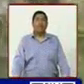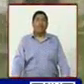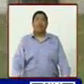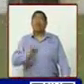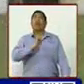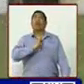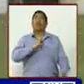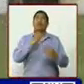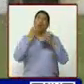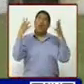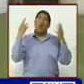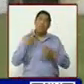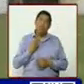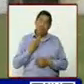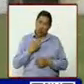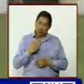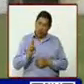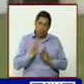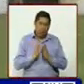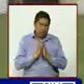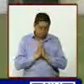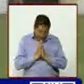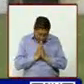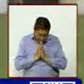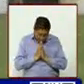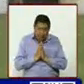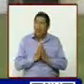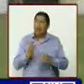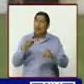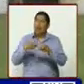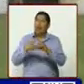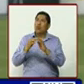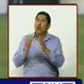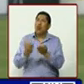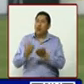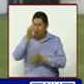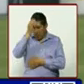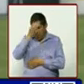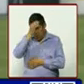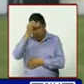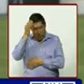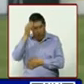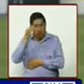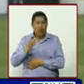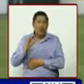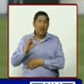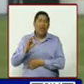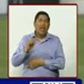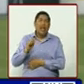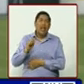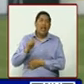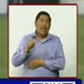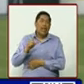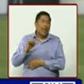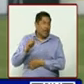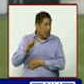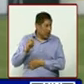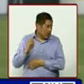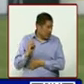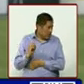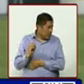Vengo de una familia muy religiosa, también estaba en el Colegio San Calixto, entonces para mí la creencia religiosa